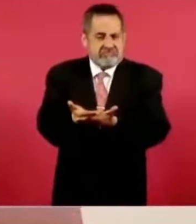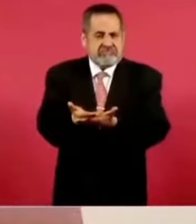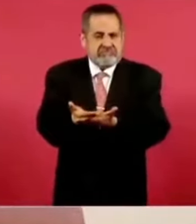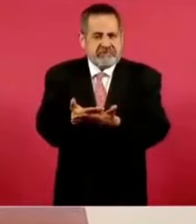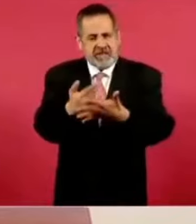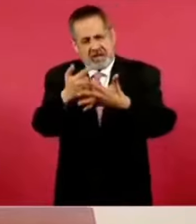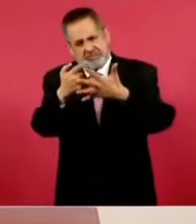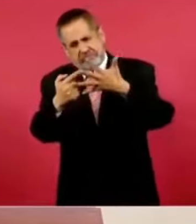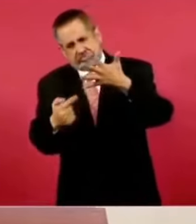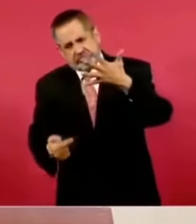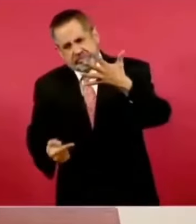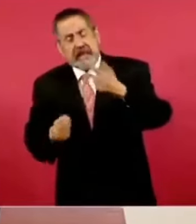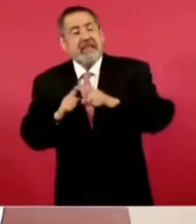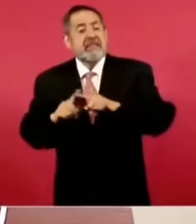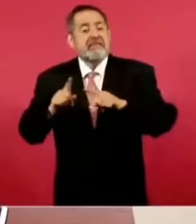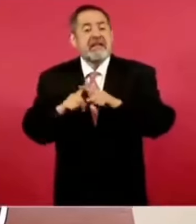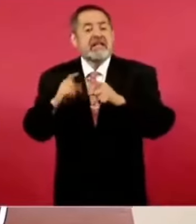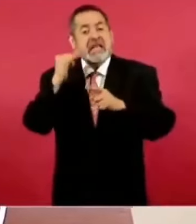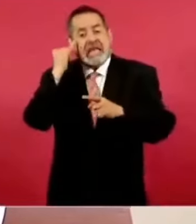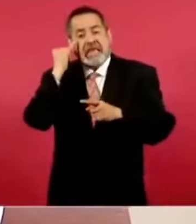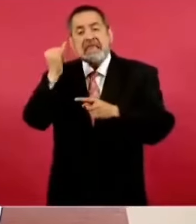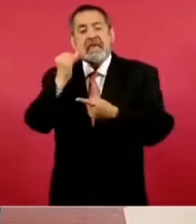todas las iniciativas de reforma